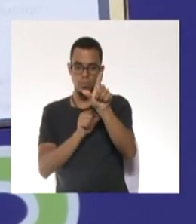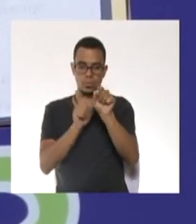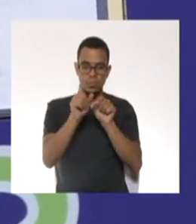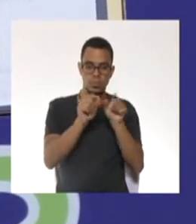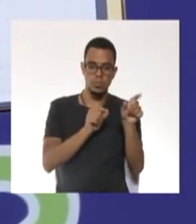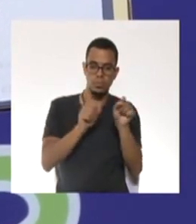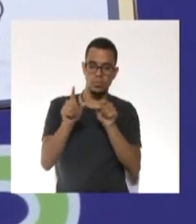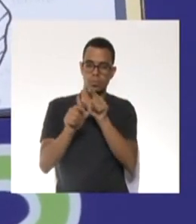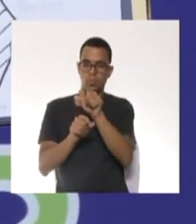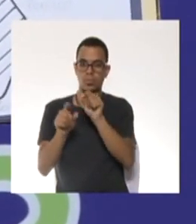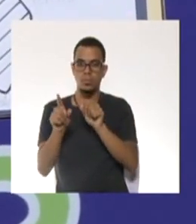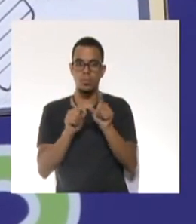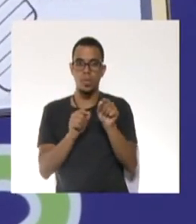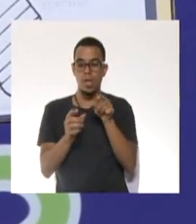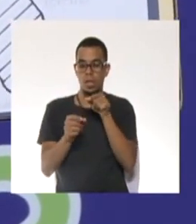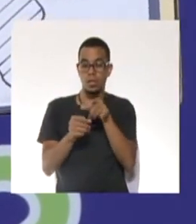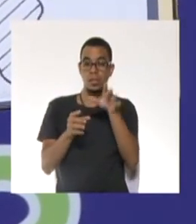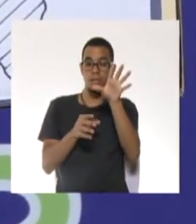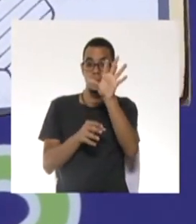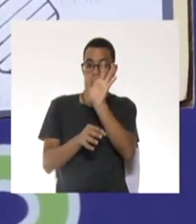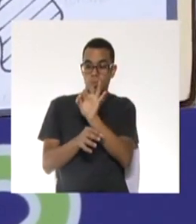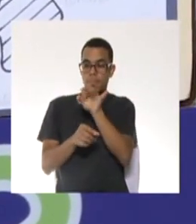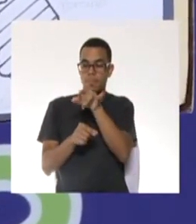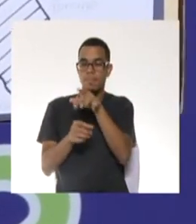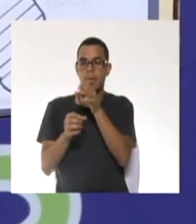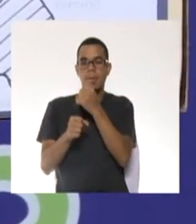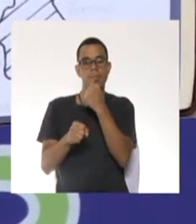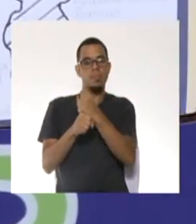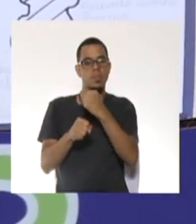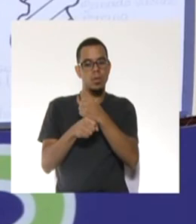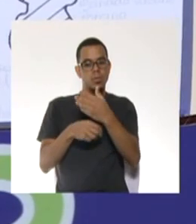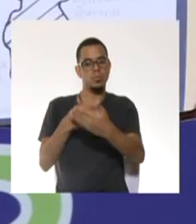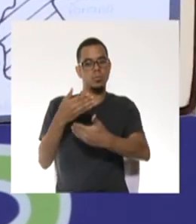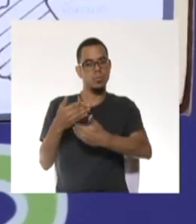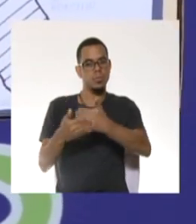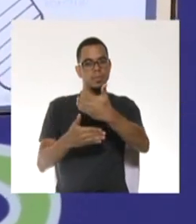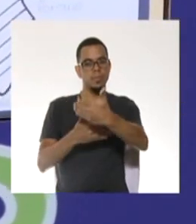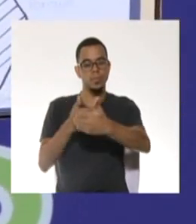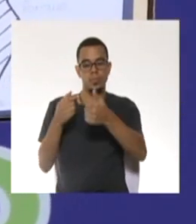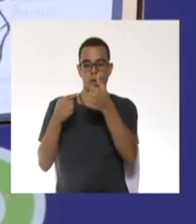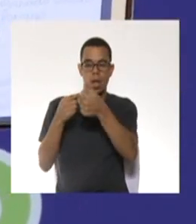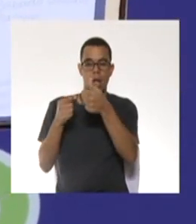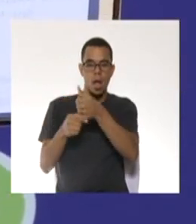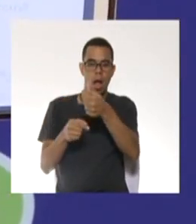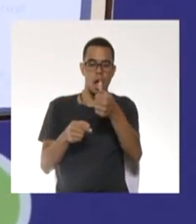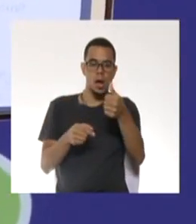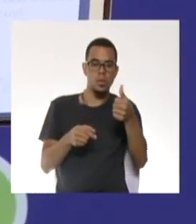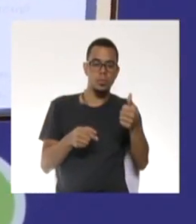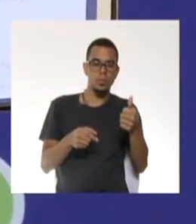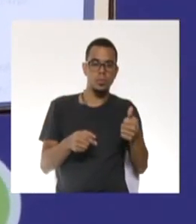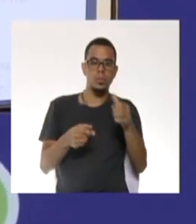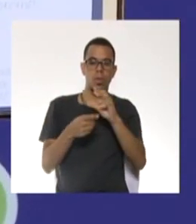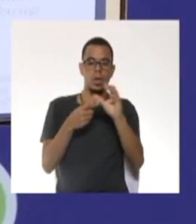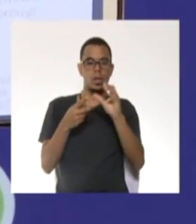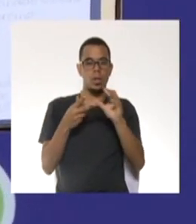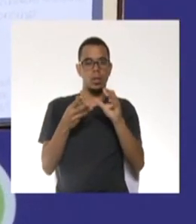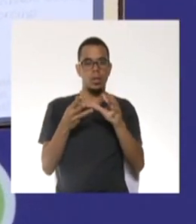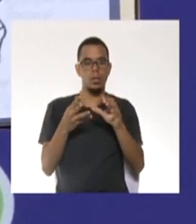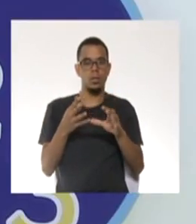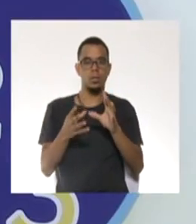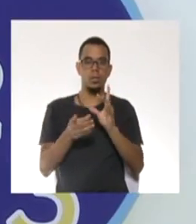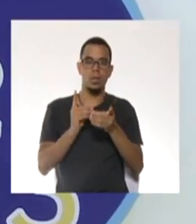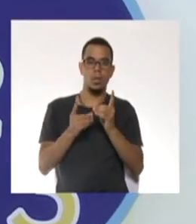vaya construyendo, podríamos ir trabajando cada uno de los rubros dependiendo del